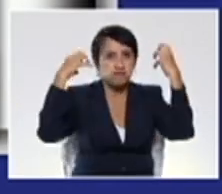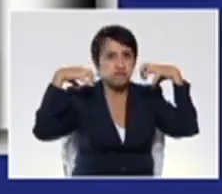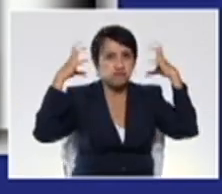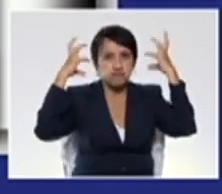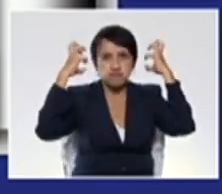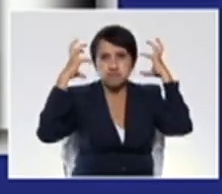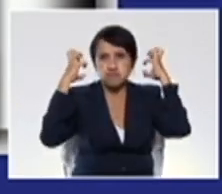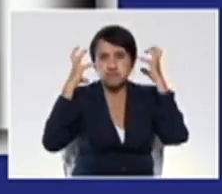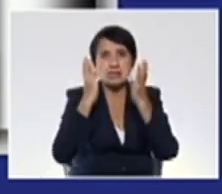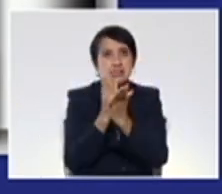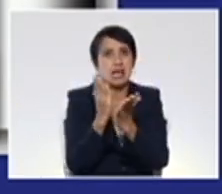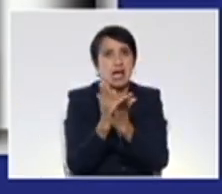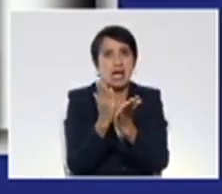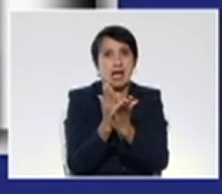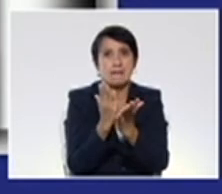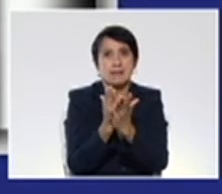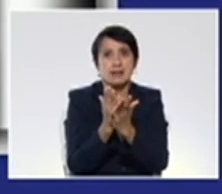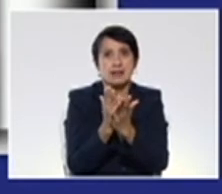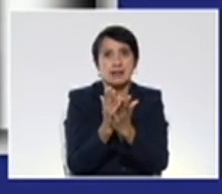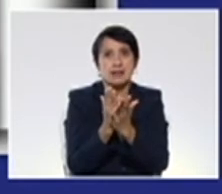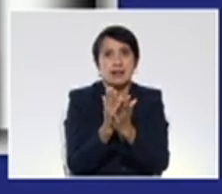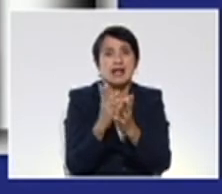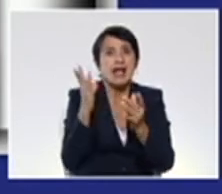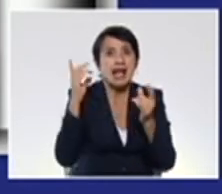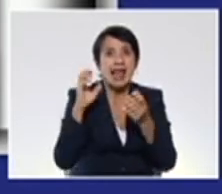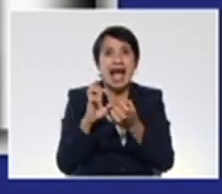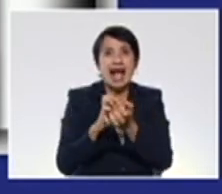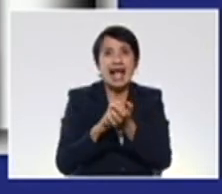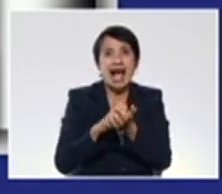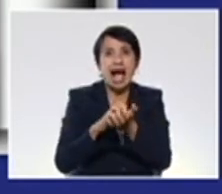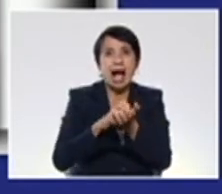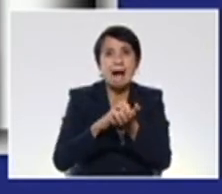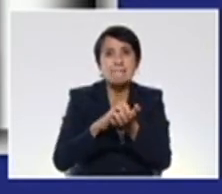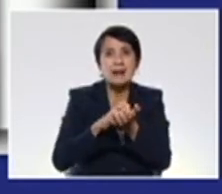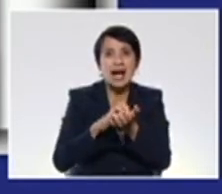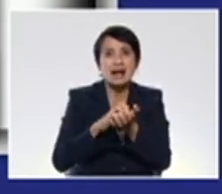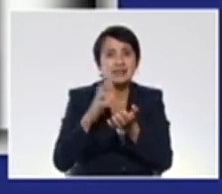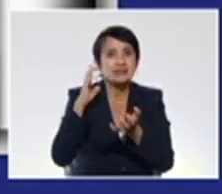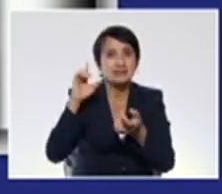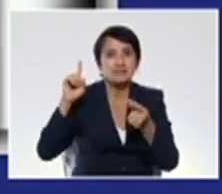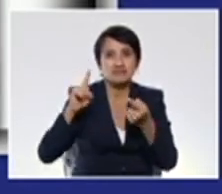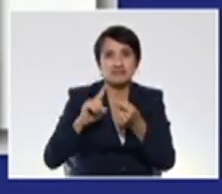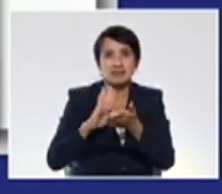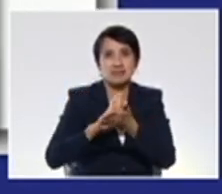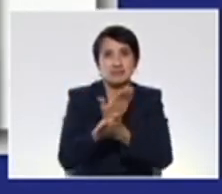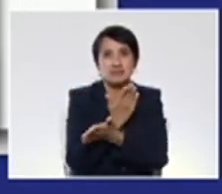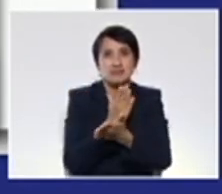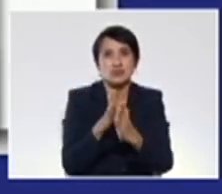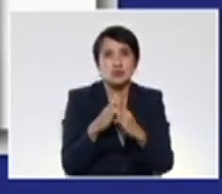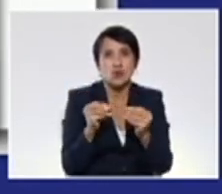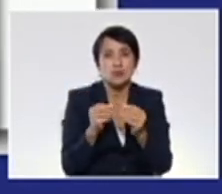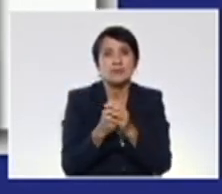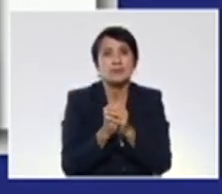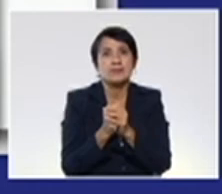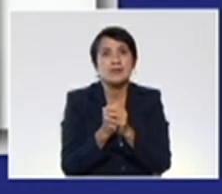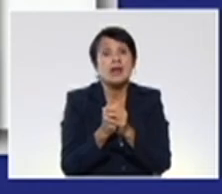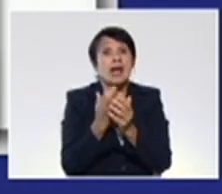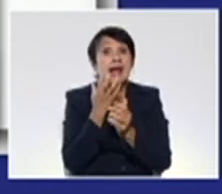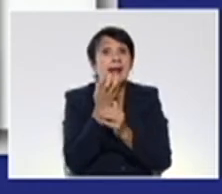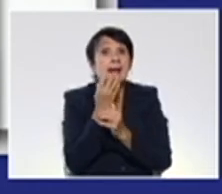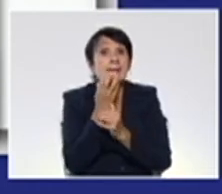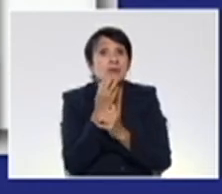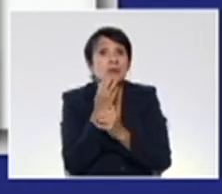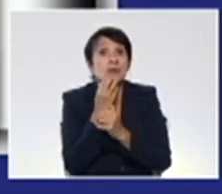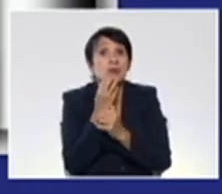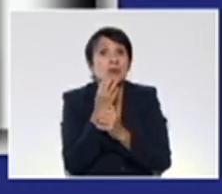Hacer esto con frecuencia minimiza el nivel de caspa en nuestro cuero cabelludo. Ahora bien, si tenemos un